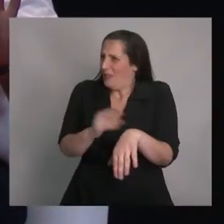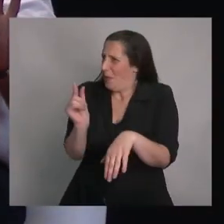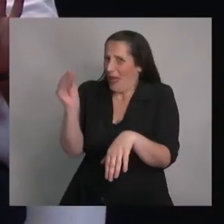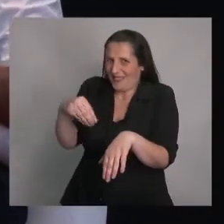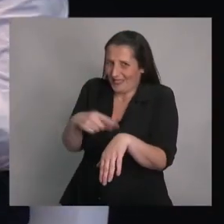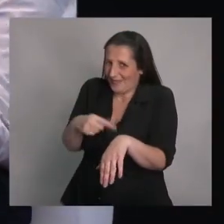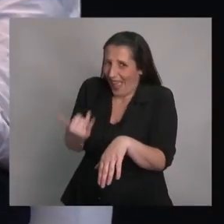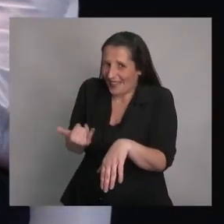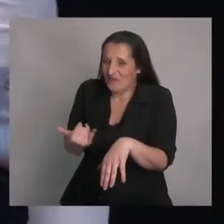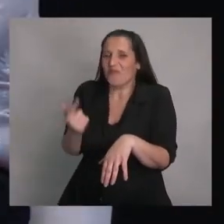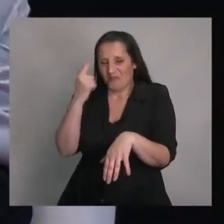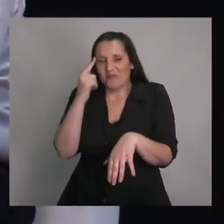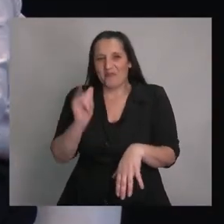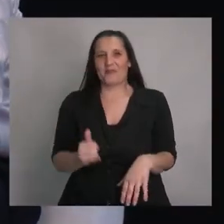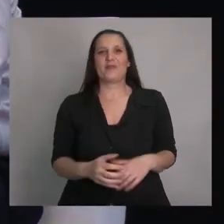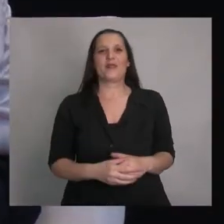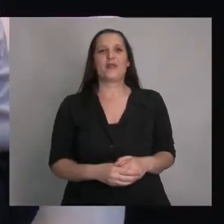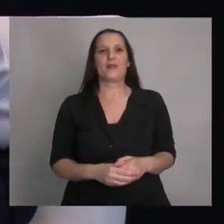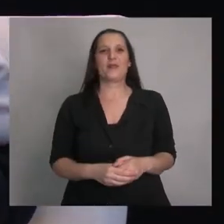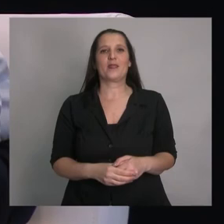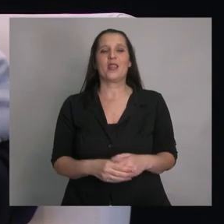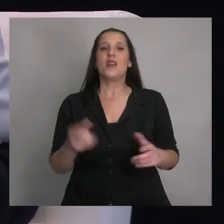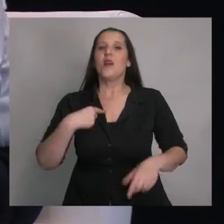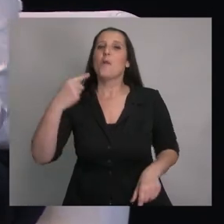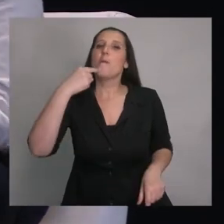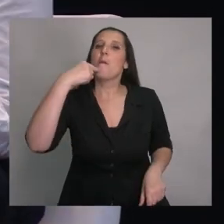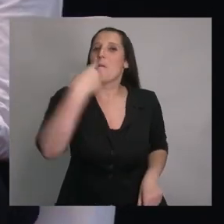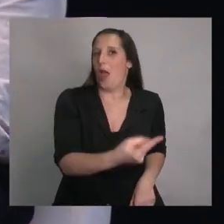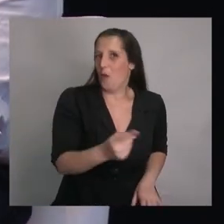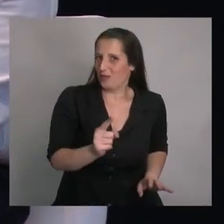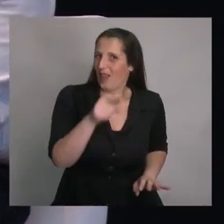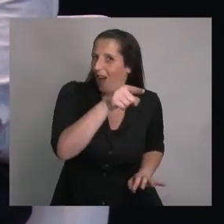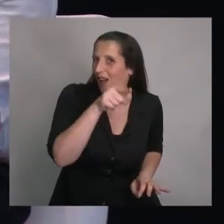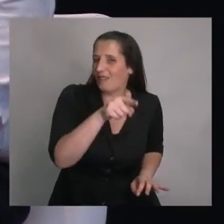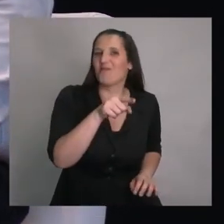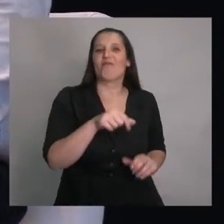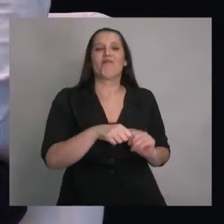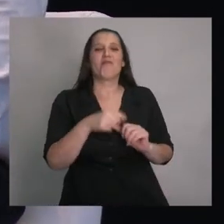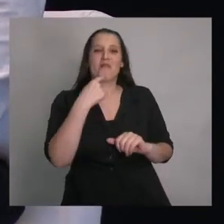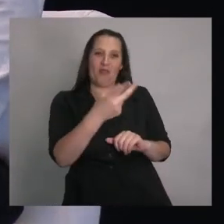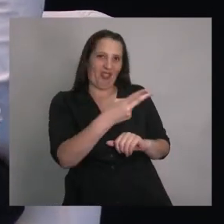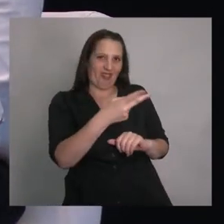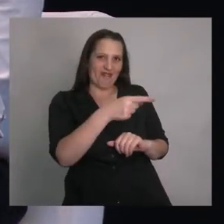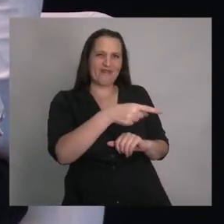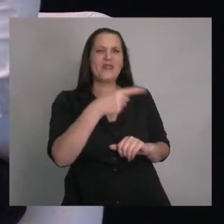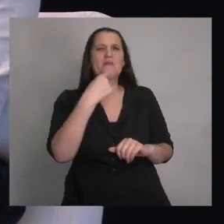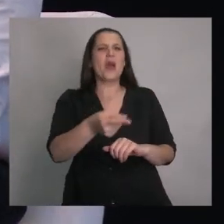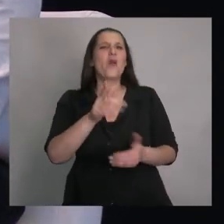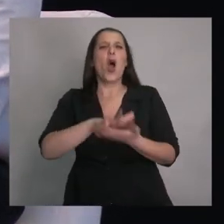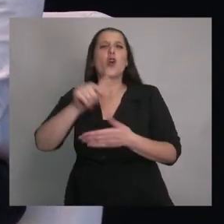más claro yo quiero hacer una pregunta para ustedes y la pregunta es el fascismo hoy